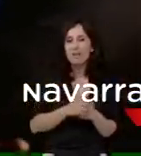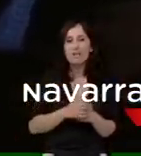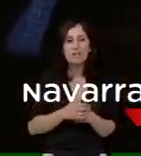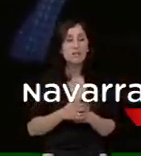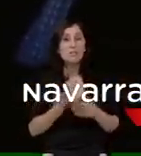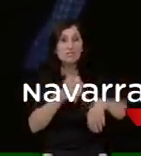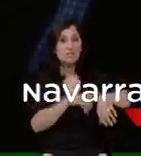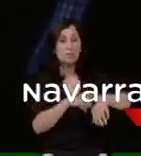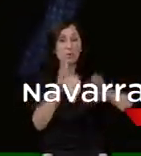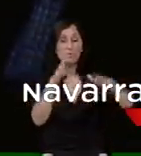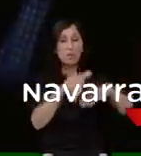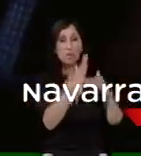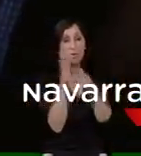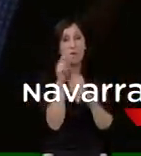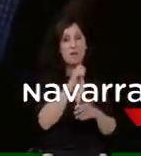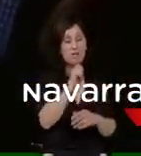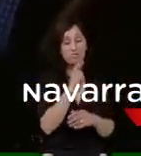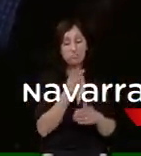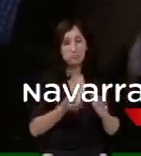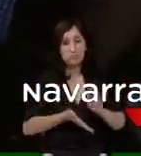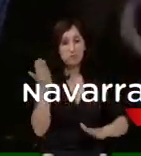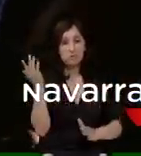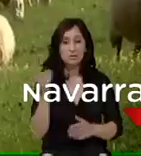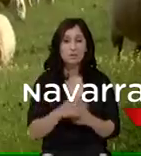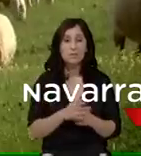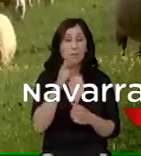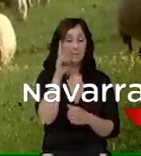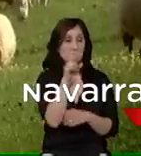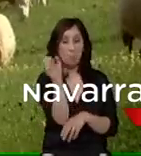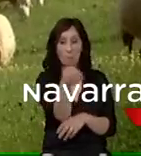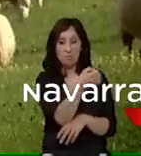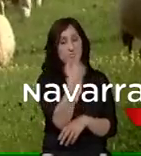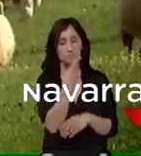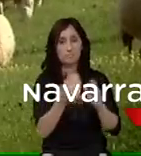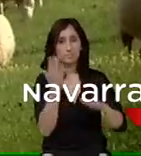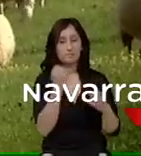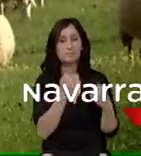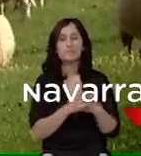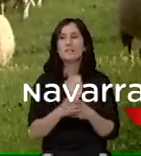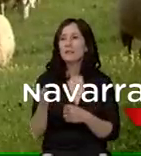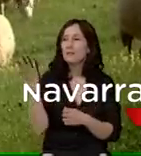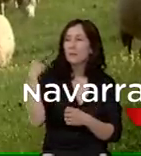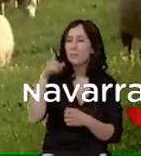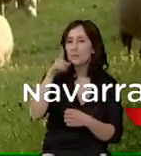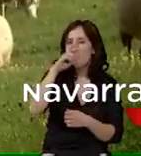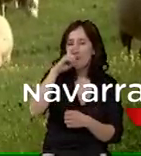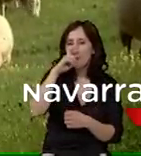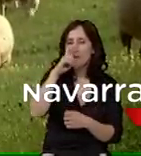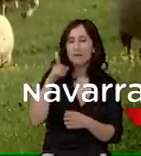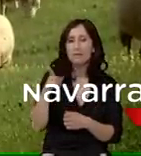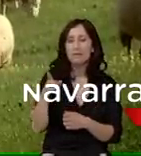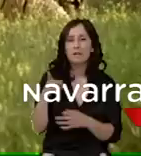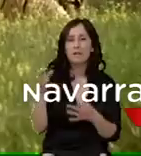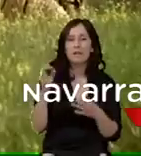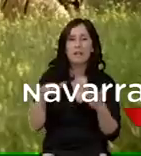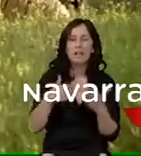fui hacia él, no dio tiempo, dio la vuelta y se fue. En cuanto yo vio que no había allí civilización, se fue. Yo no sé si os acordáis cuando teníais que trasladaros